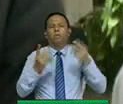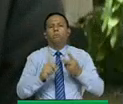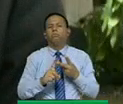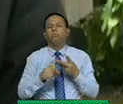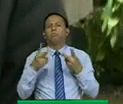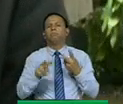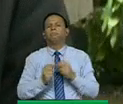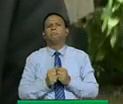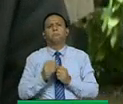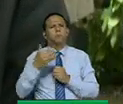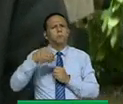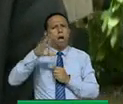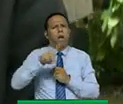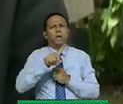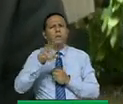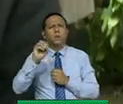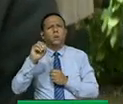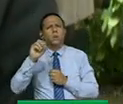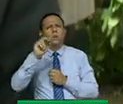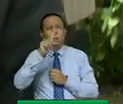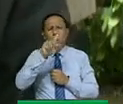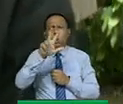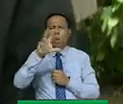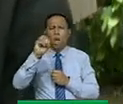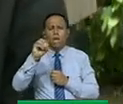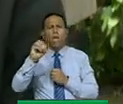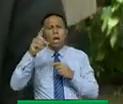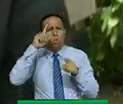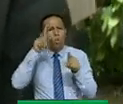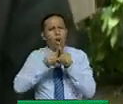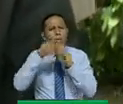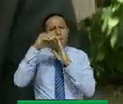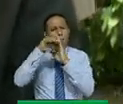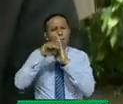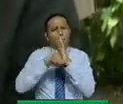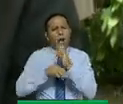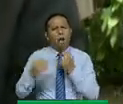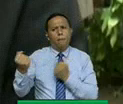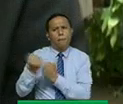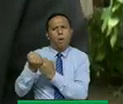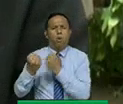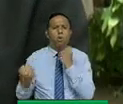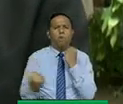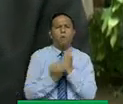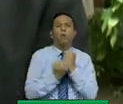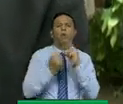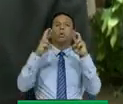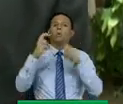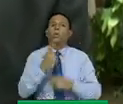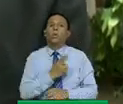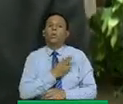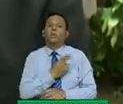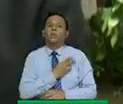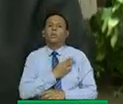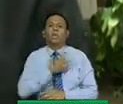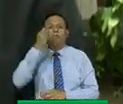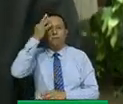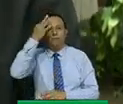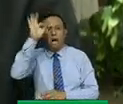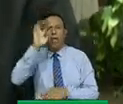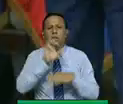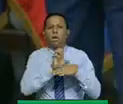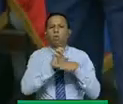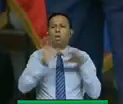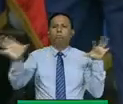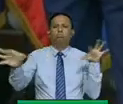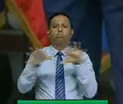de 130 acuerdos de cooperación entre universidades francesas y ecuatorianas.